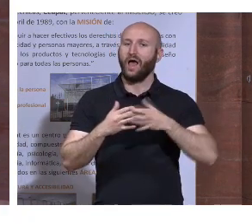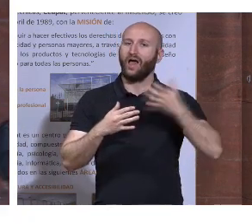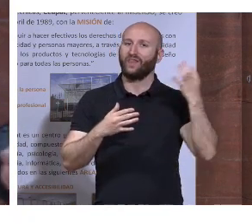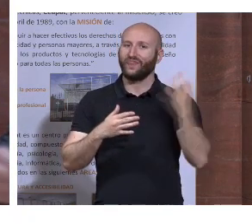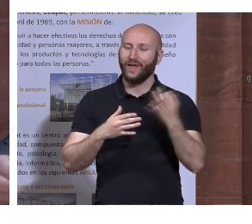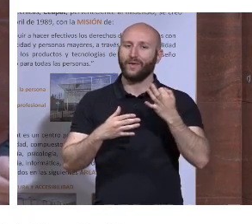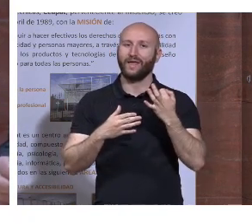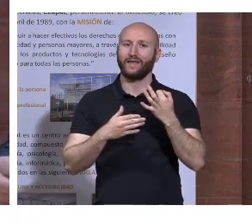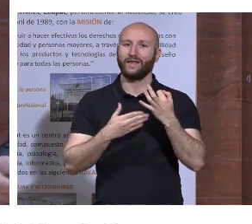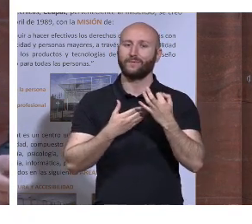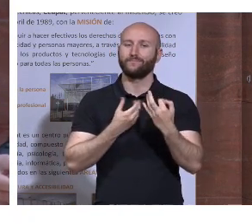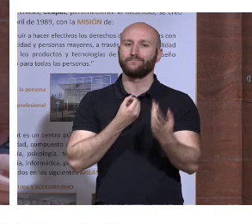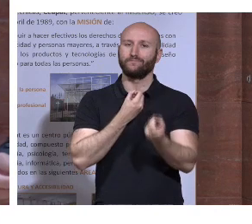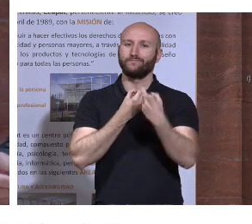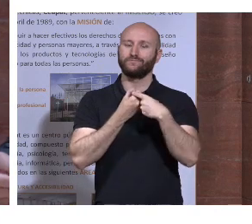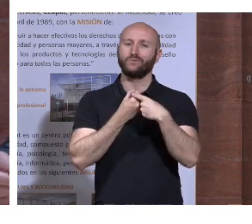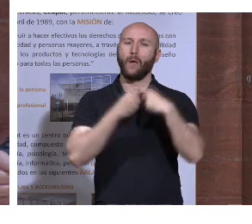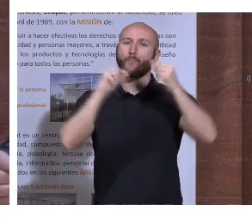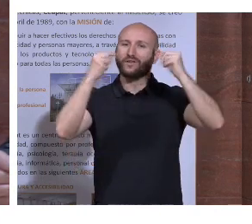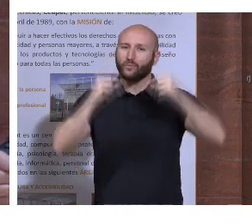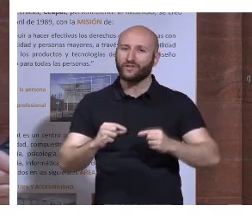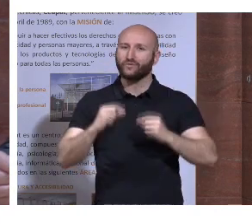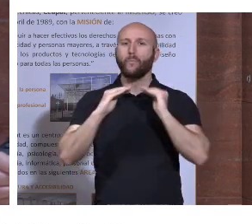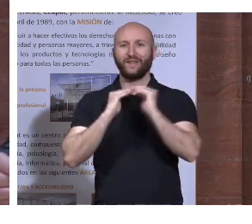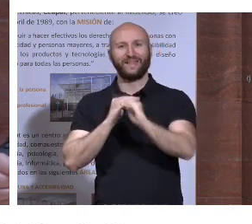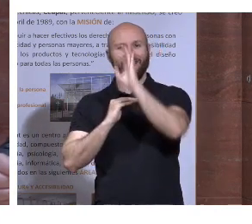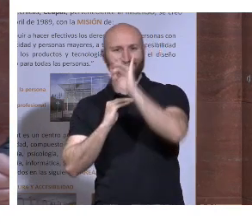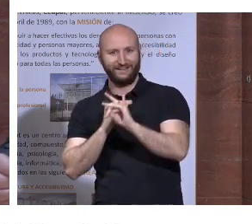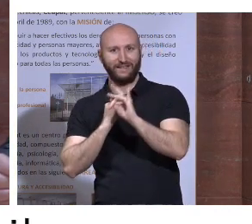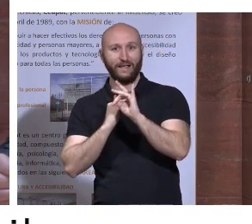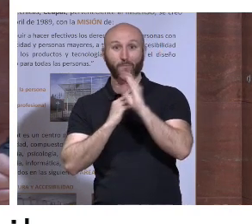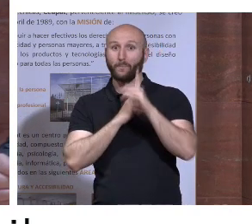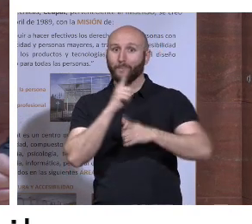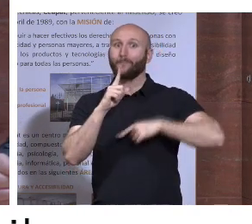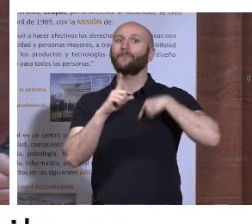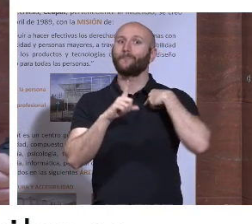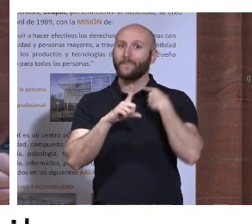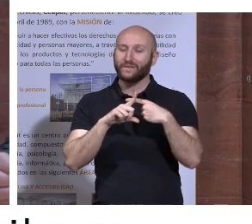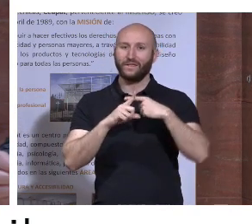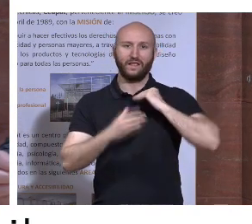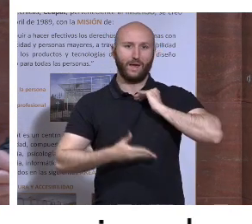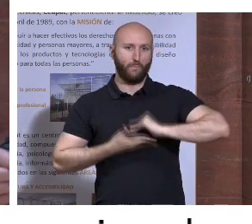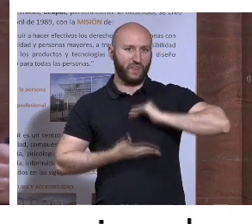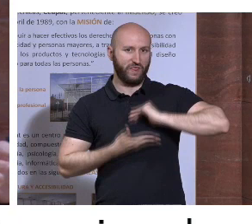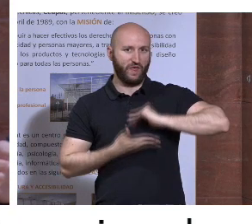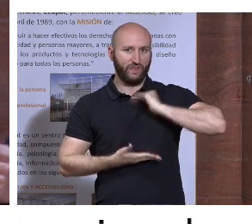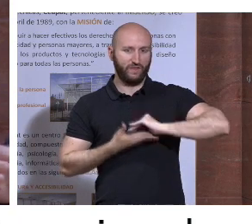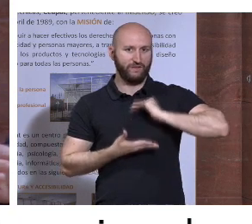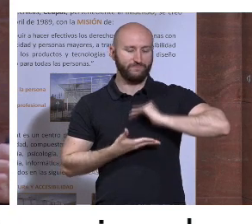reciba y mantenga no solo su presupuesto, sino la capacidad de dar esas